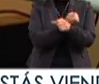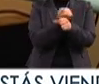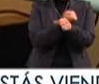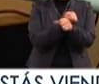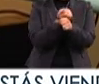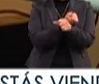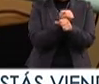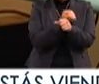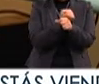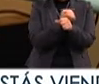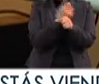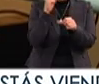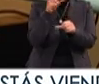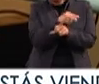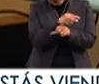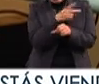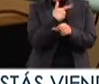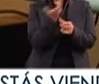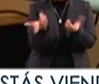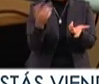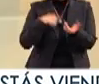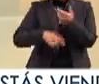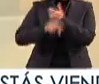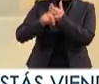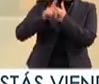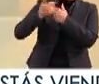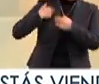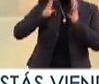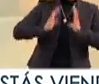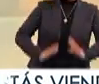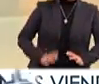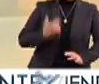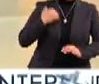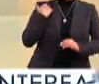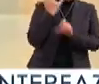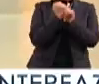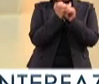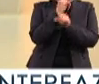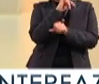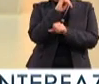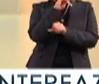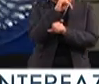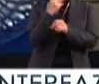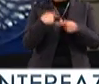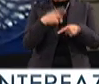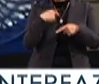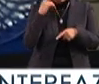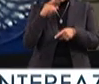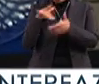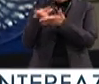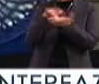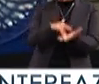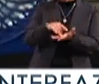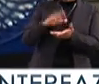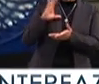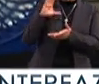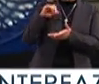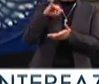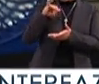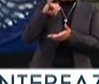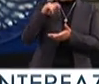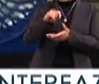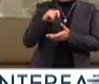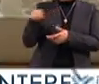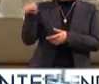y eso condiciona muchas alteraciones investigadores del Instituto Politécnico Nacional con apoyo del Consejo Nacional de